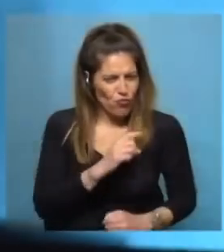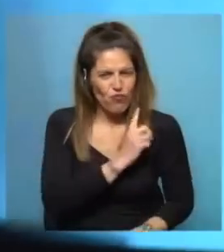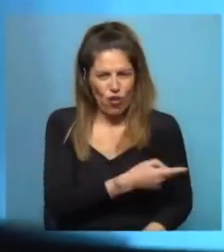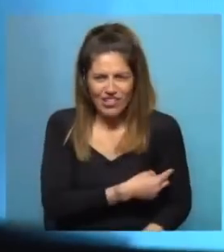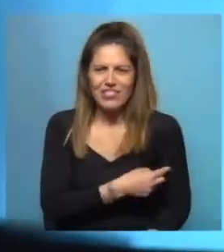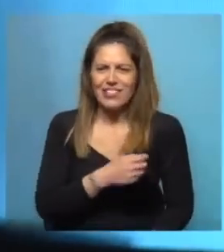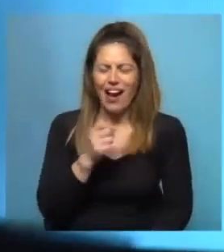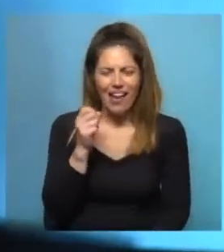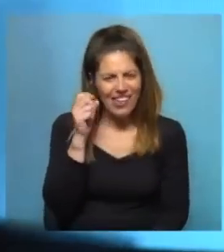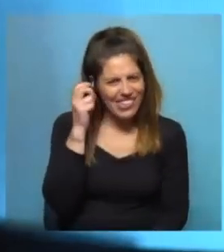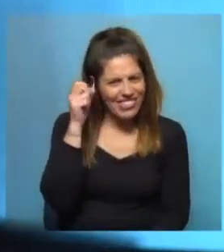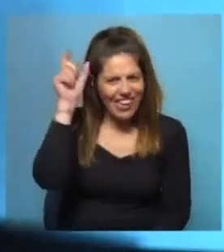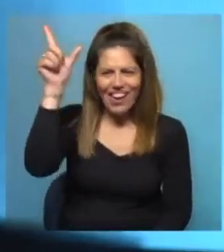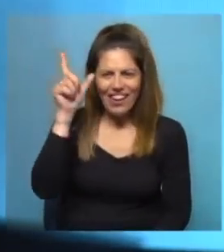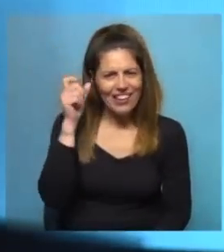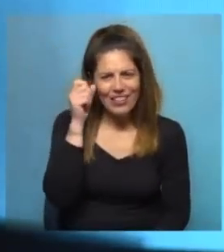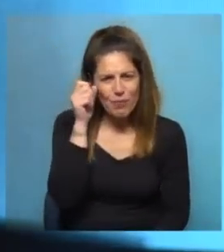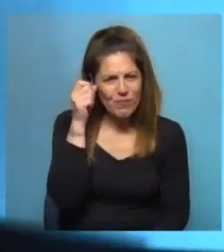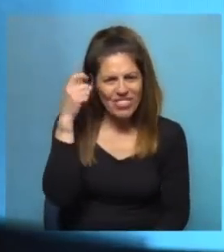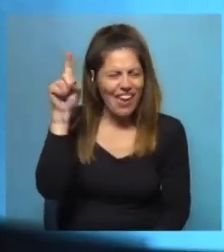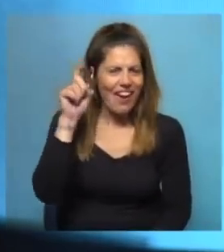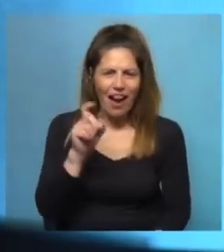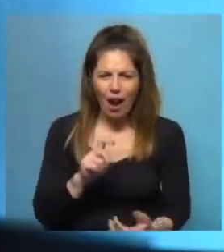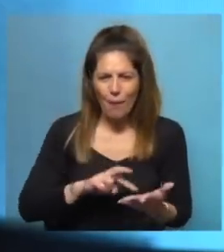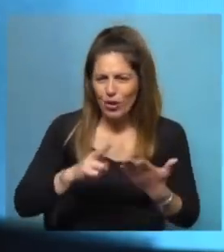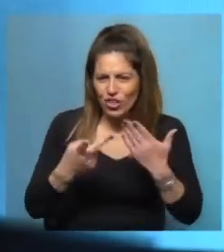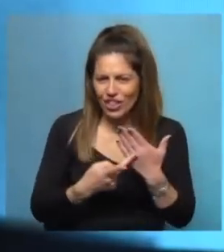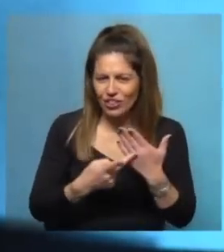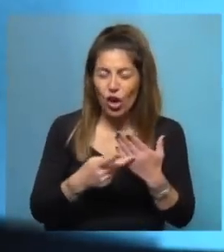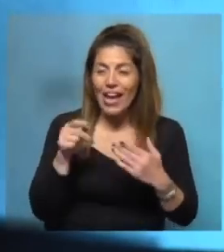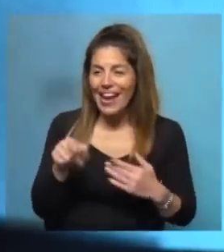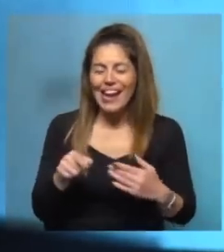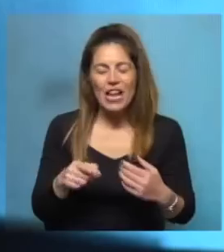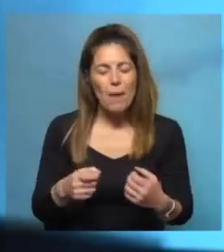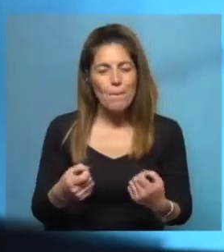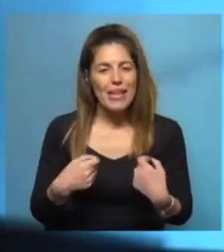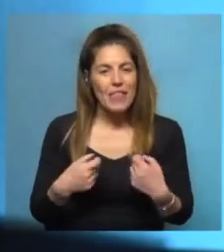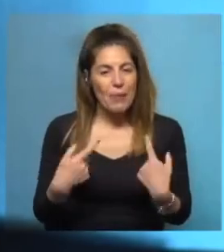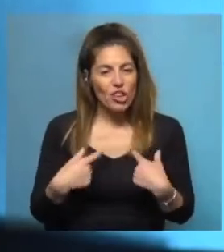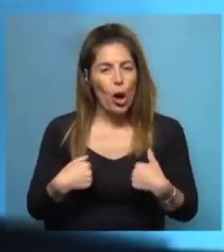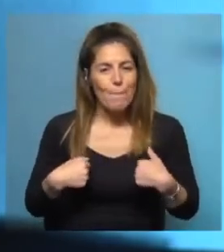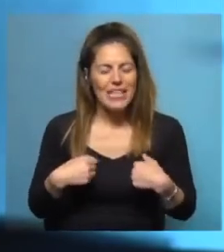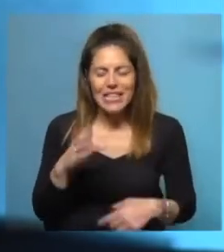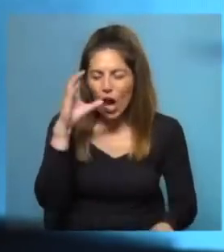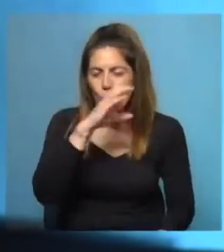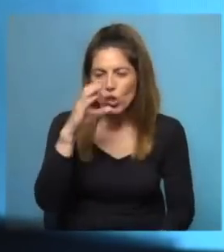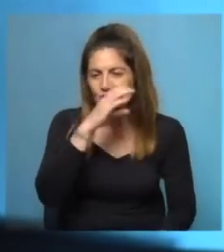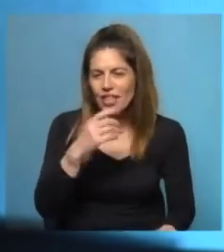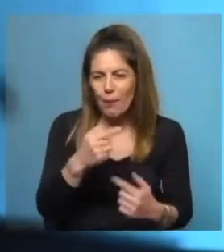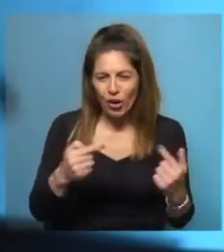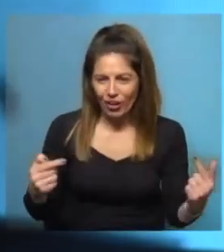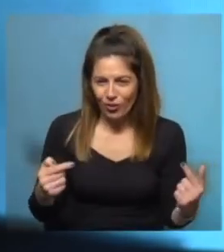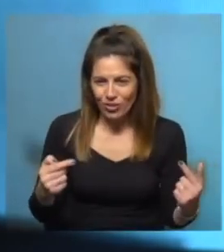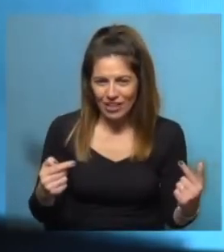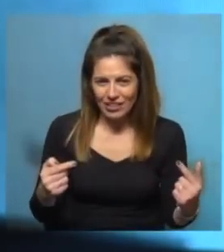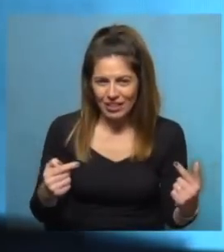locos todo el tiempo ha sido quizá quien me ha despertado esa curiosidad por las cosas porque siempre jorobamos